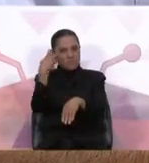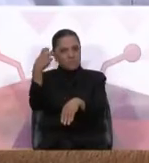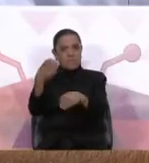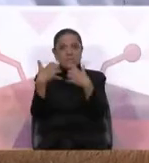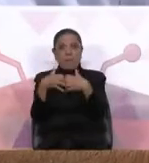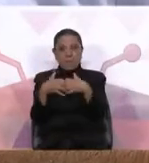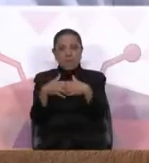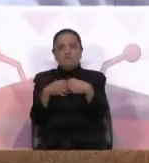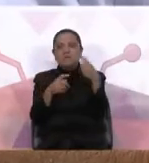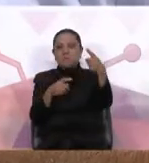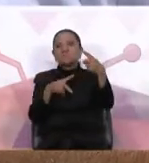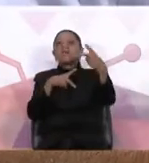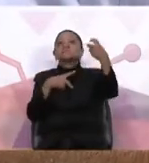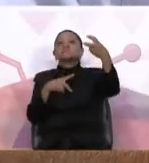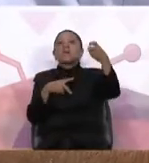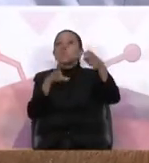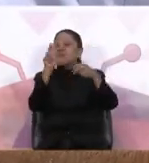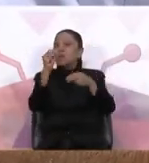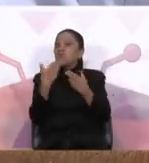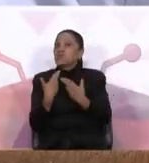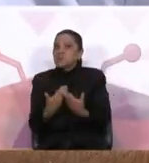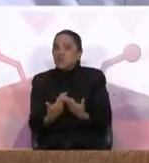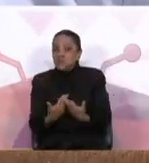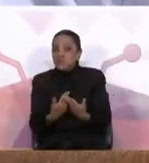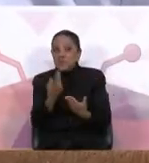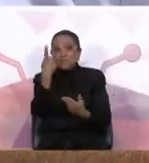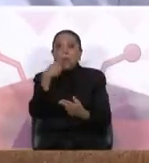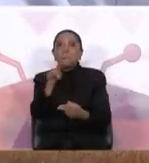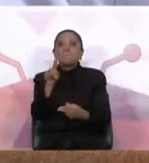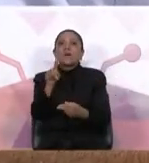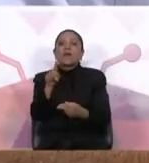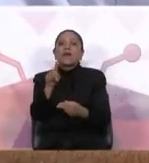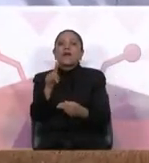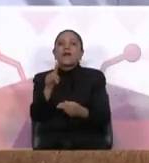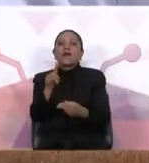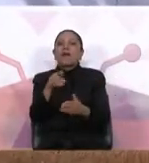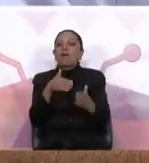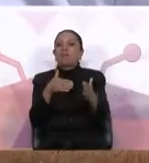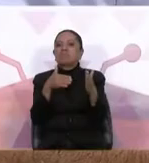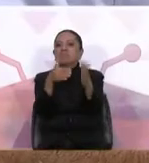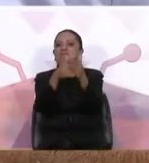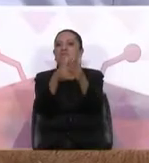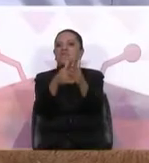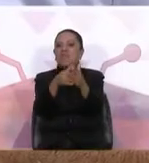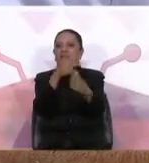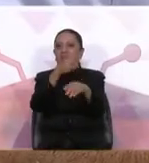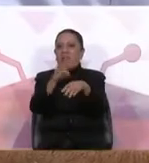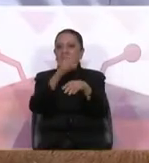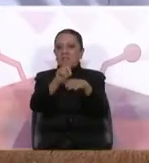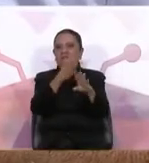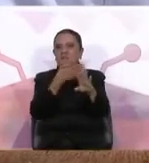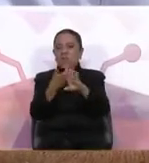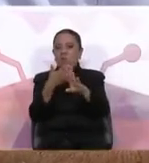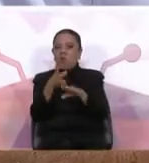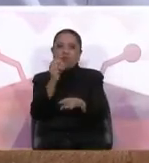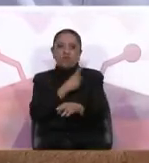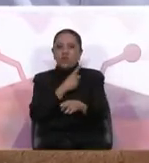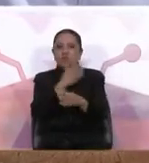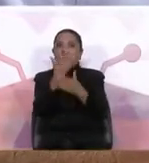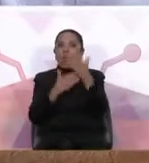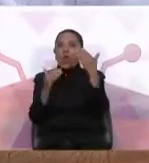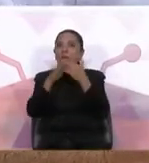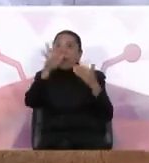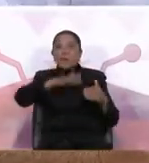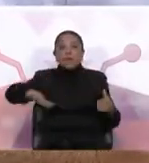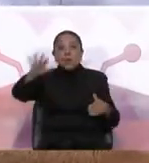esto no fuera suficiente para de tener la afectación no solamente en la ecología sino lo propio al propio